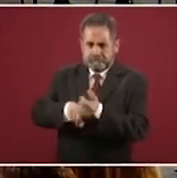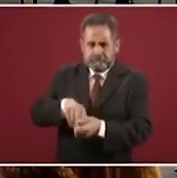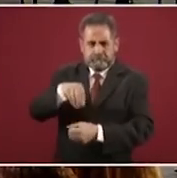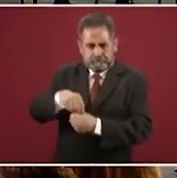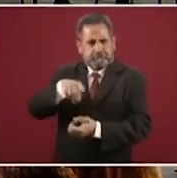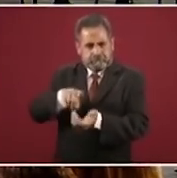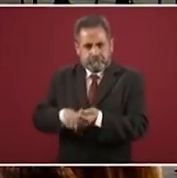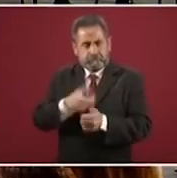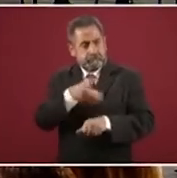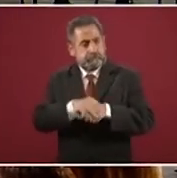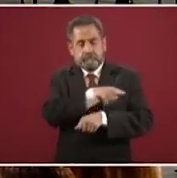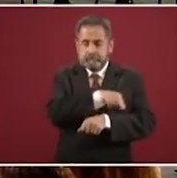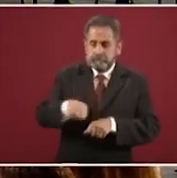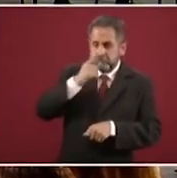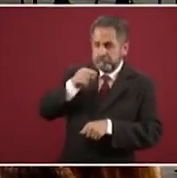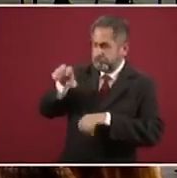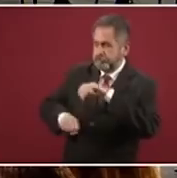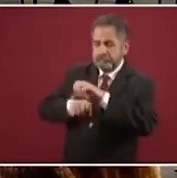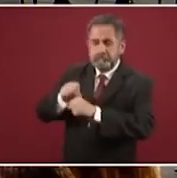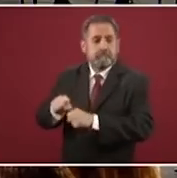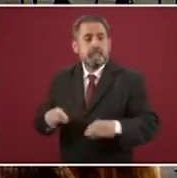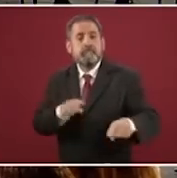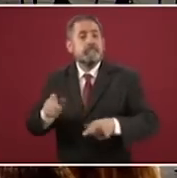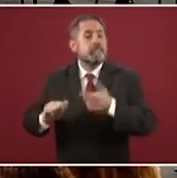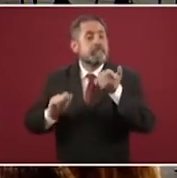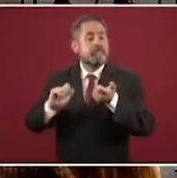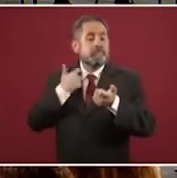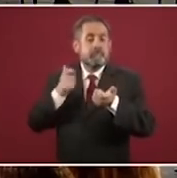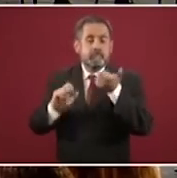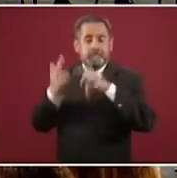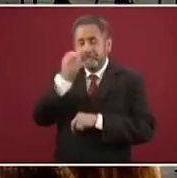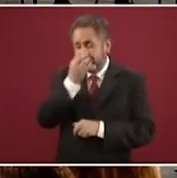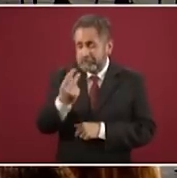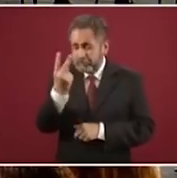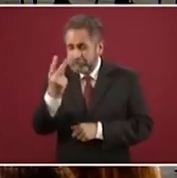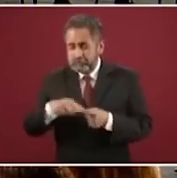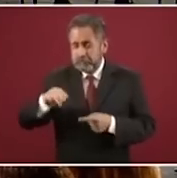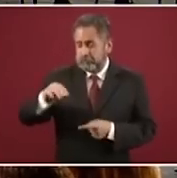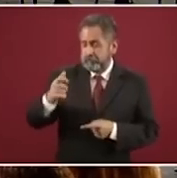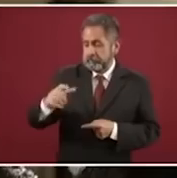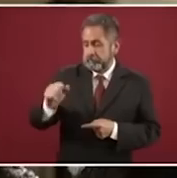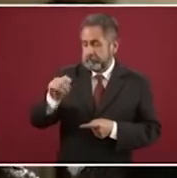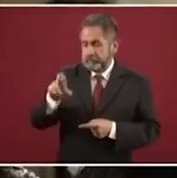entonces permitió que entrara la fuerza para sacar a aquellos dos que paralizaron a la universidad, dos individuos, Miguel Castro Bustos